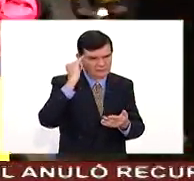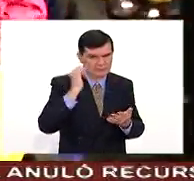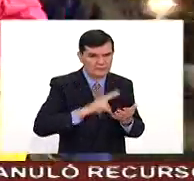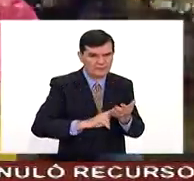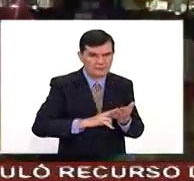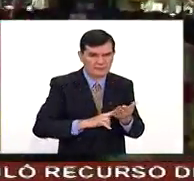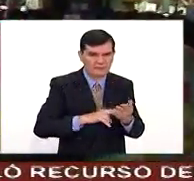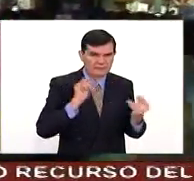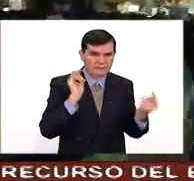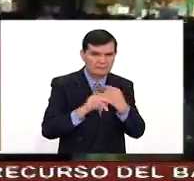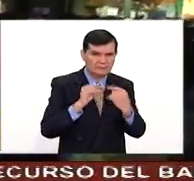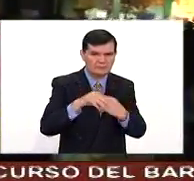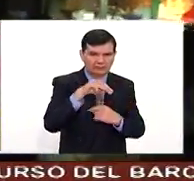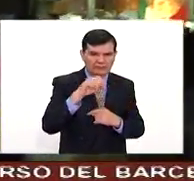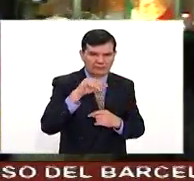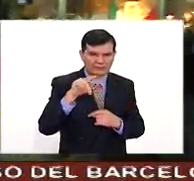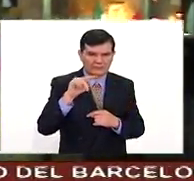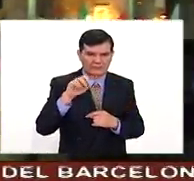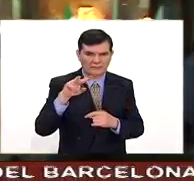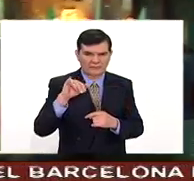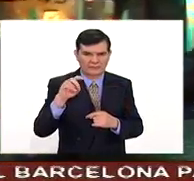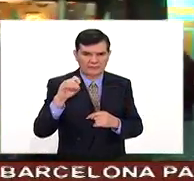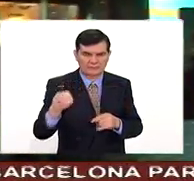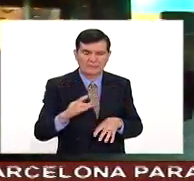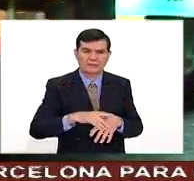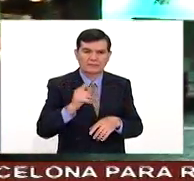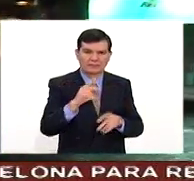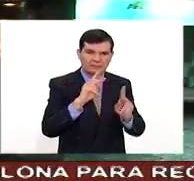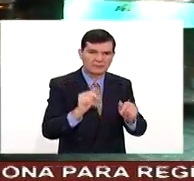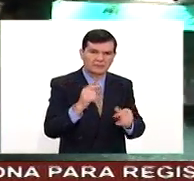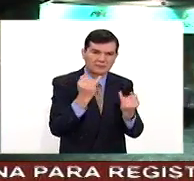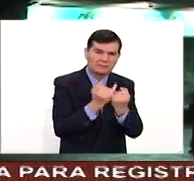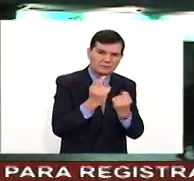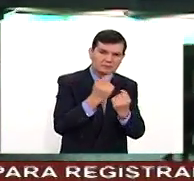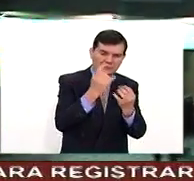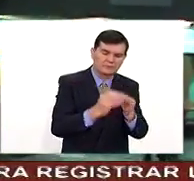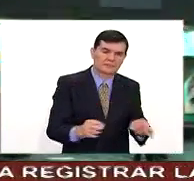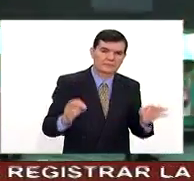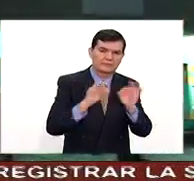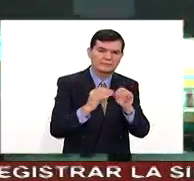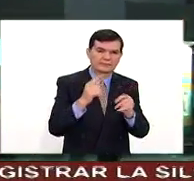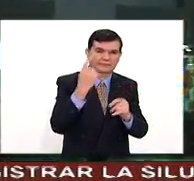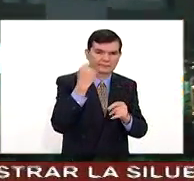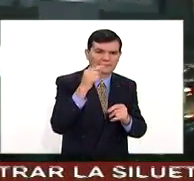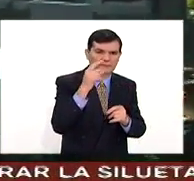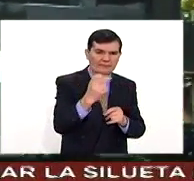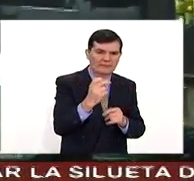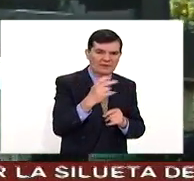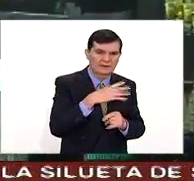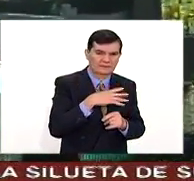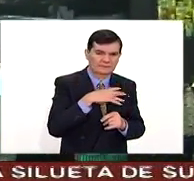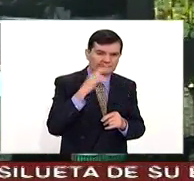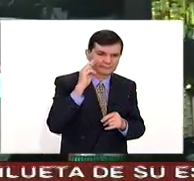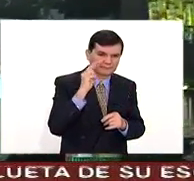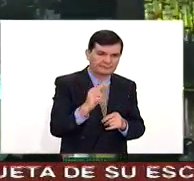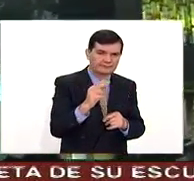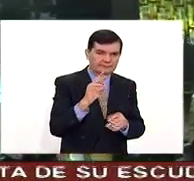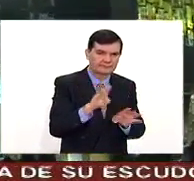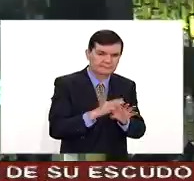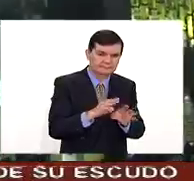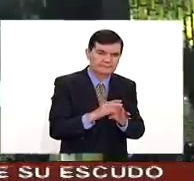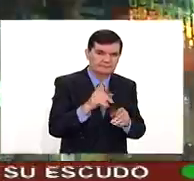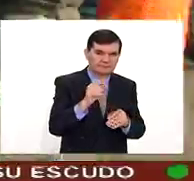la avenida Montevideo. El abasto de agua, Pati, Omar, también es un punto muy importante, por lo que podemos observar